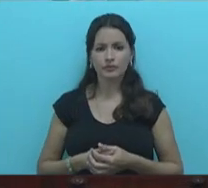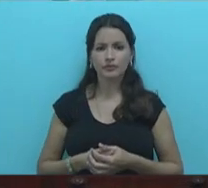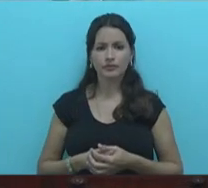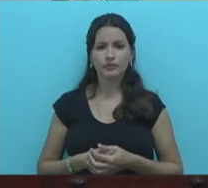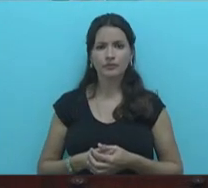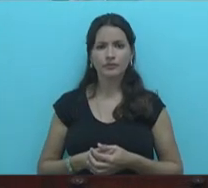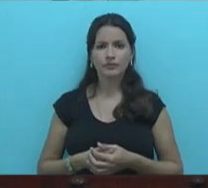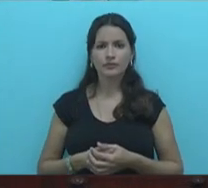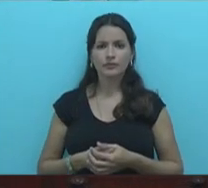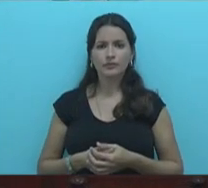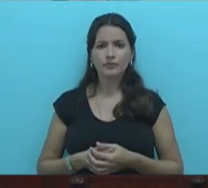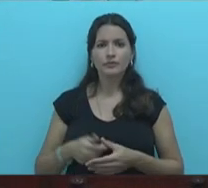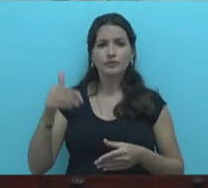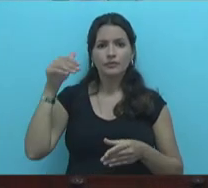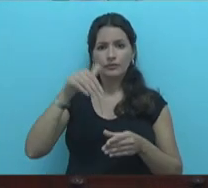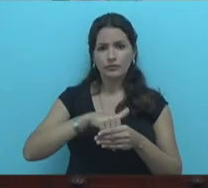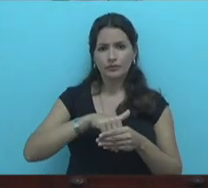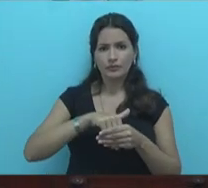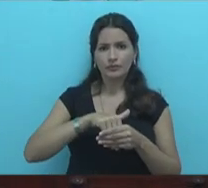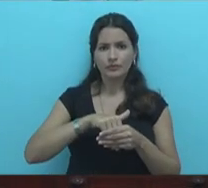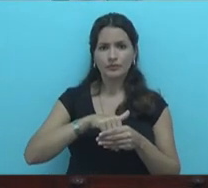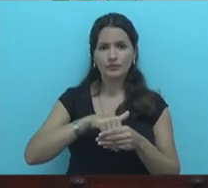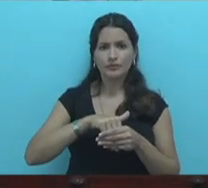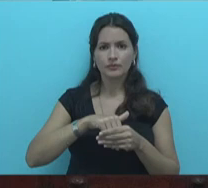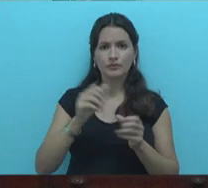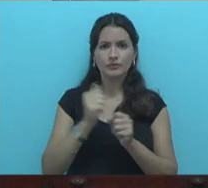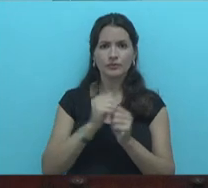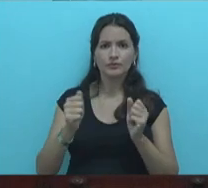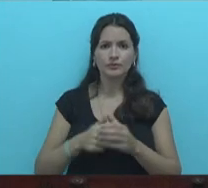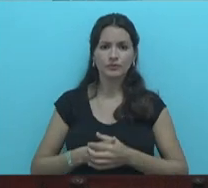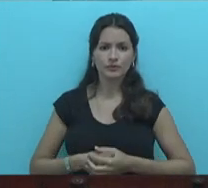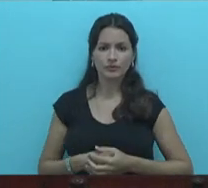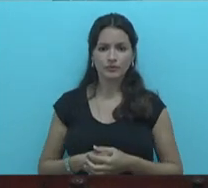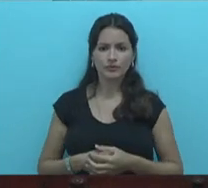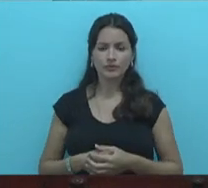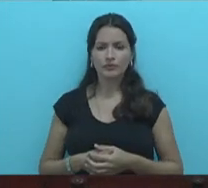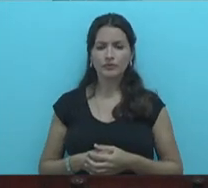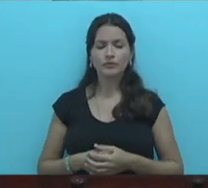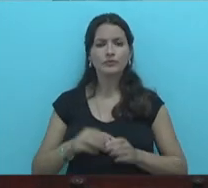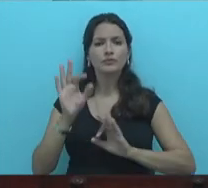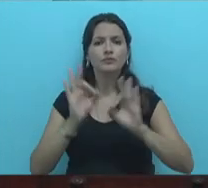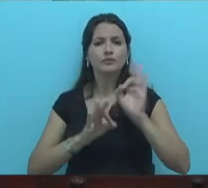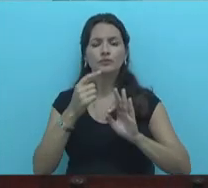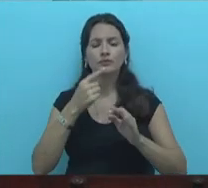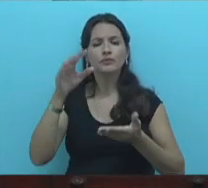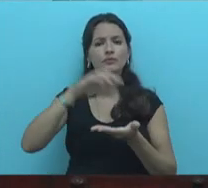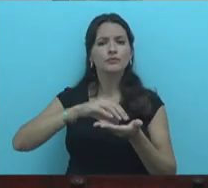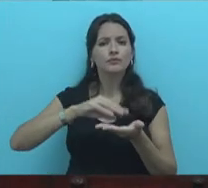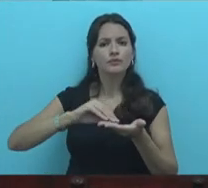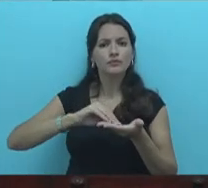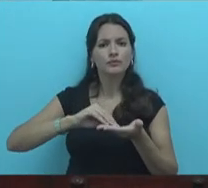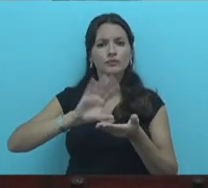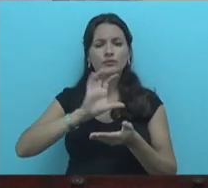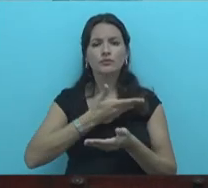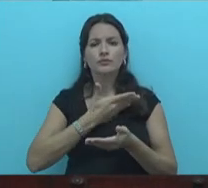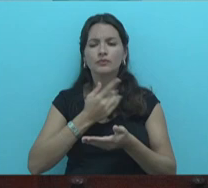2019. A votación el tratamiento sobre tablas. Aprobado. Votación el proyecto. Aprobado. Proyecto de resolución mediante el cual la Cámara de Diputados de la Provincia